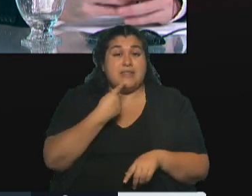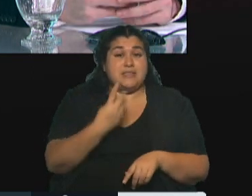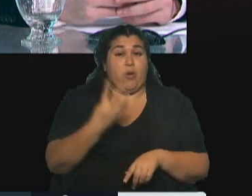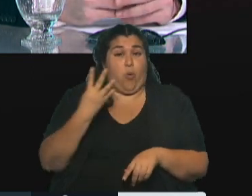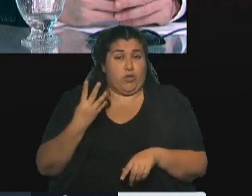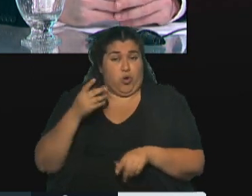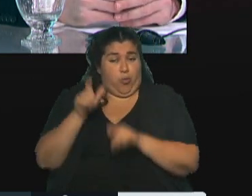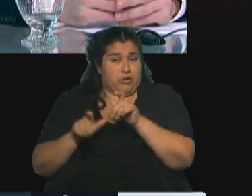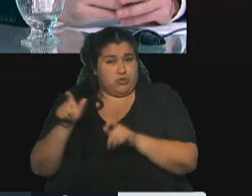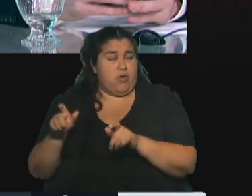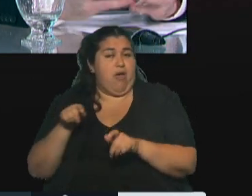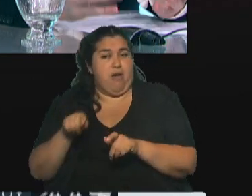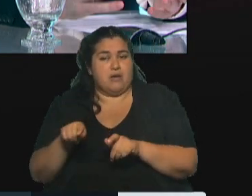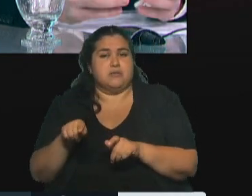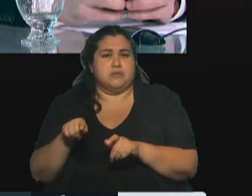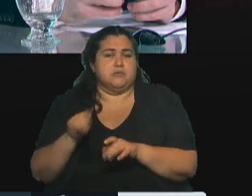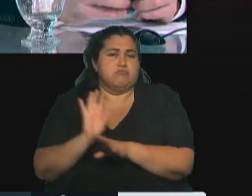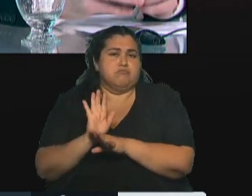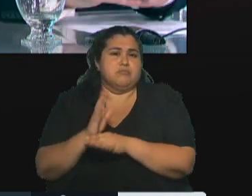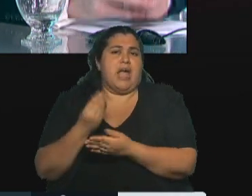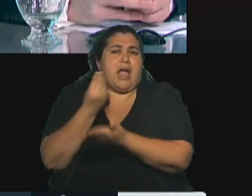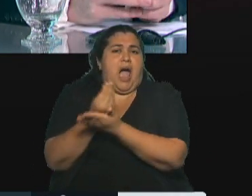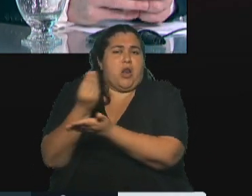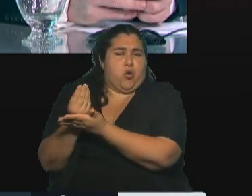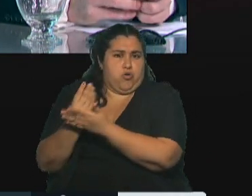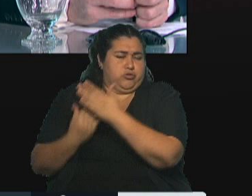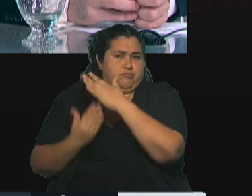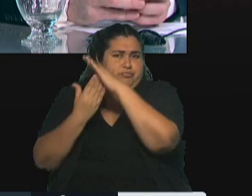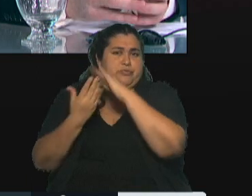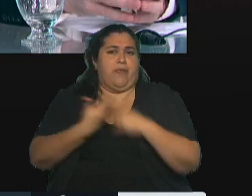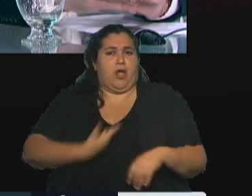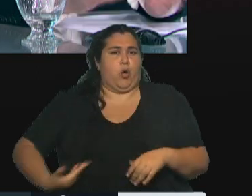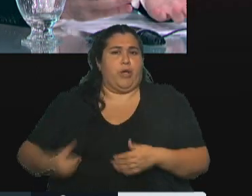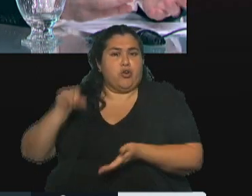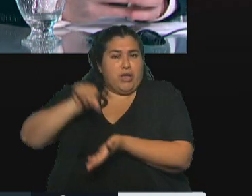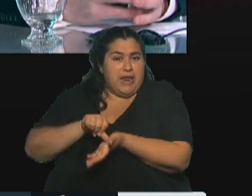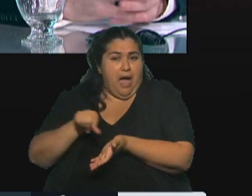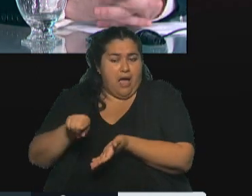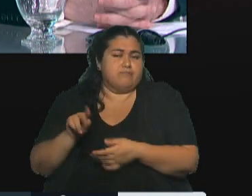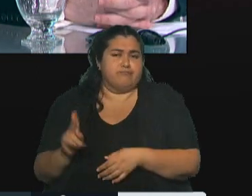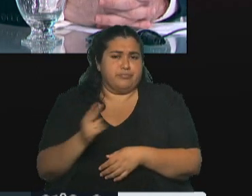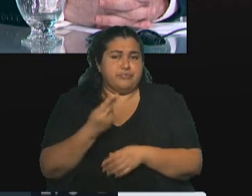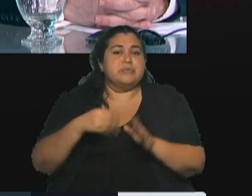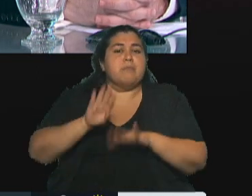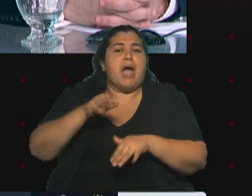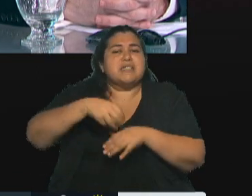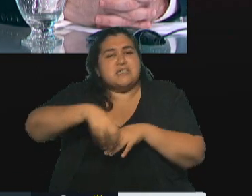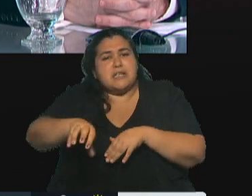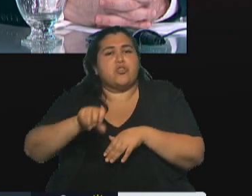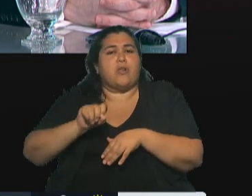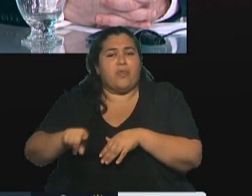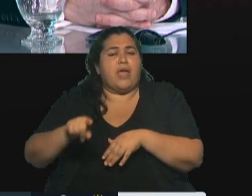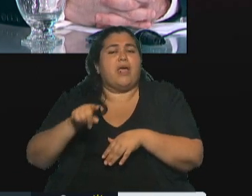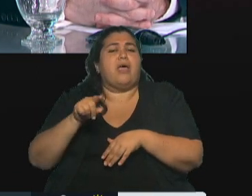miembros de altos cargos, digamos, del gobierno iraní, sobre todo de los sectores de los servicios de